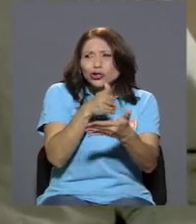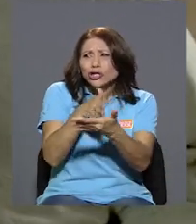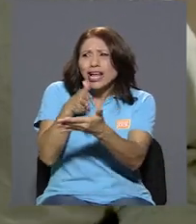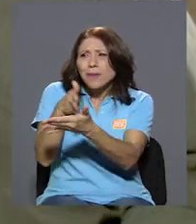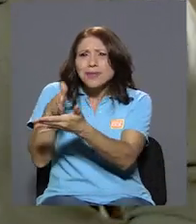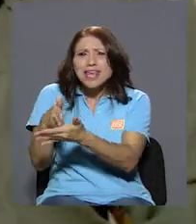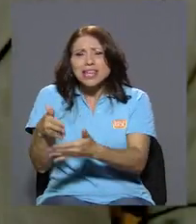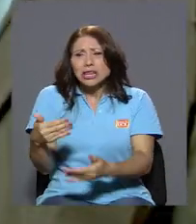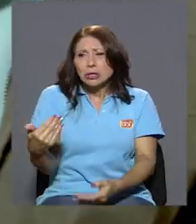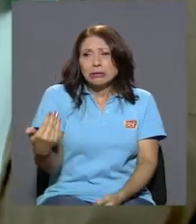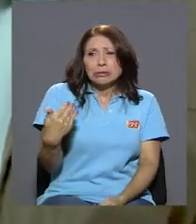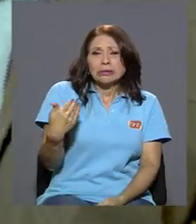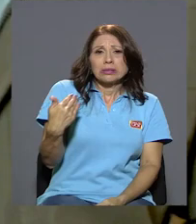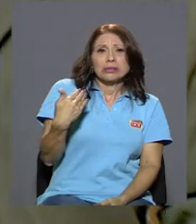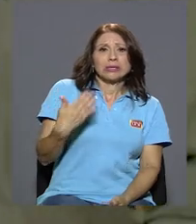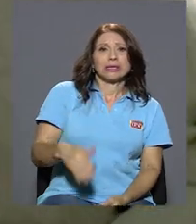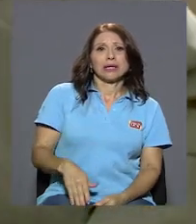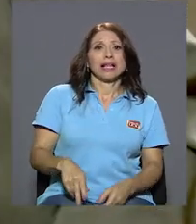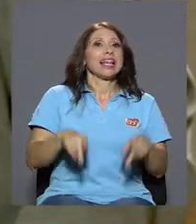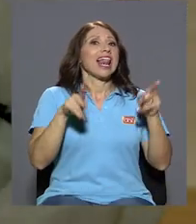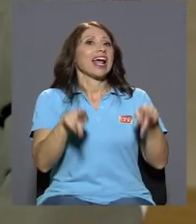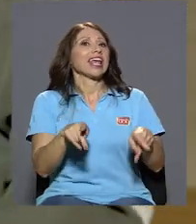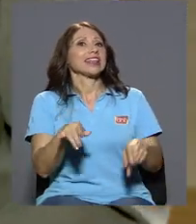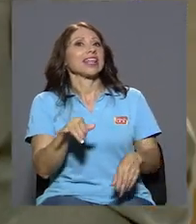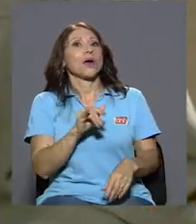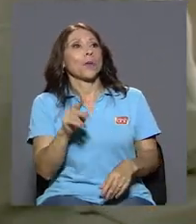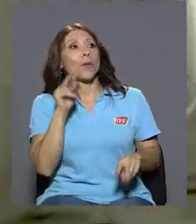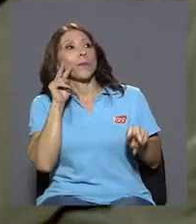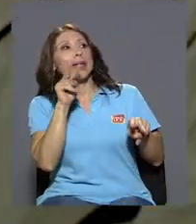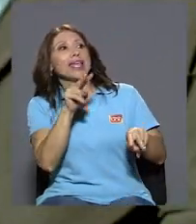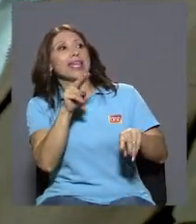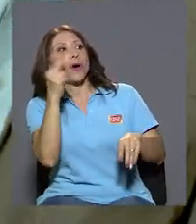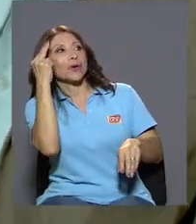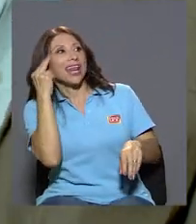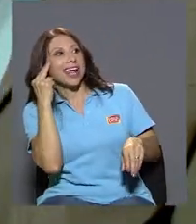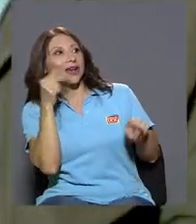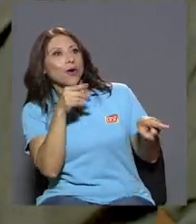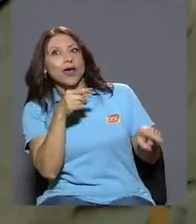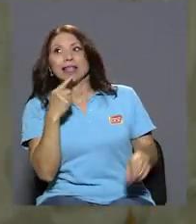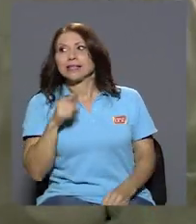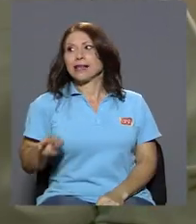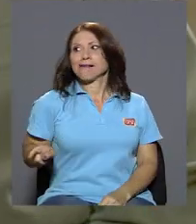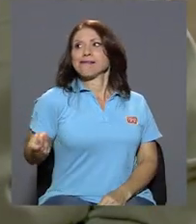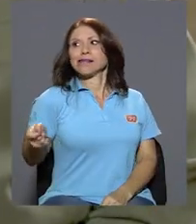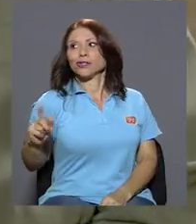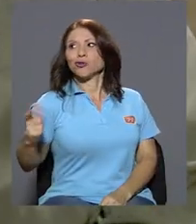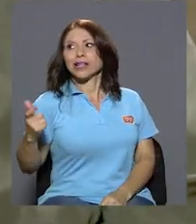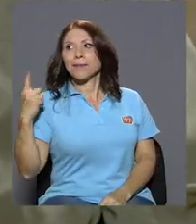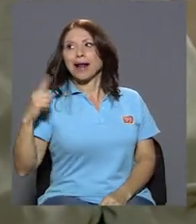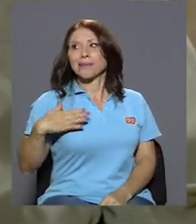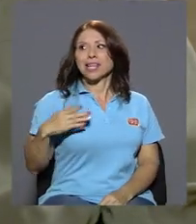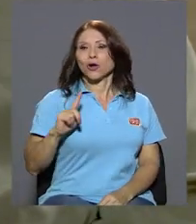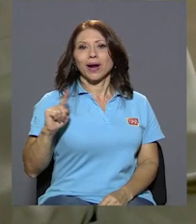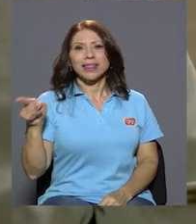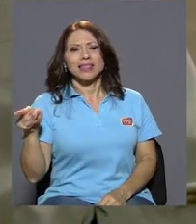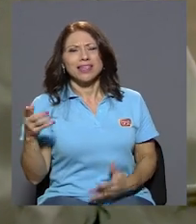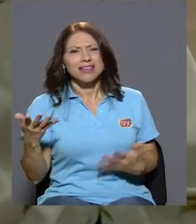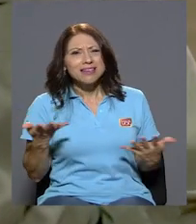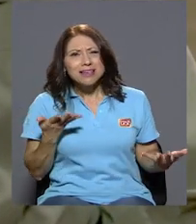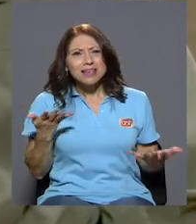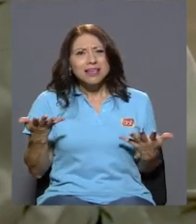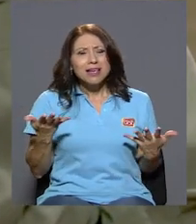gente pellizcando sé por qué suerte para mí no para ti cada vez que veían un negro muchos